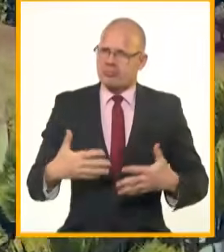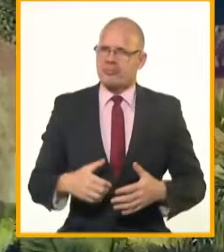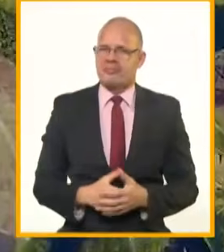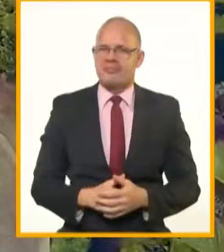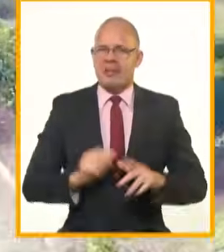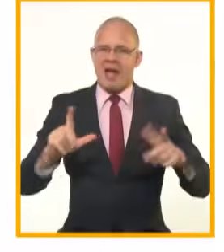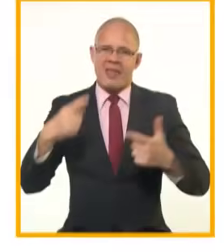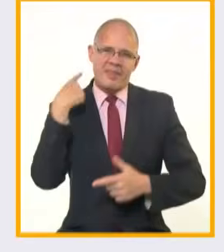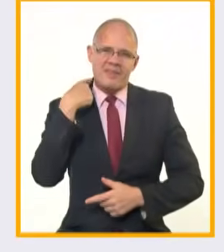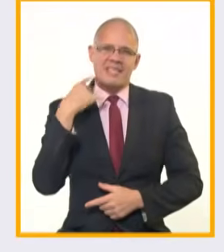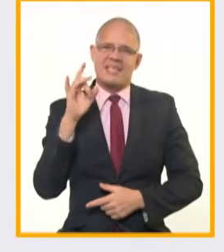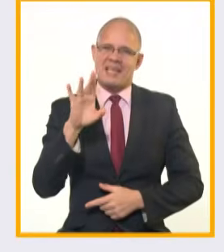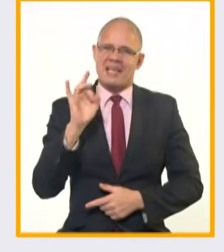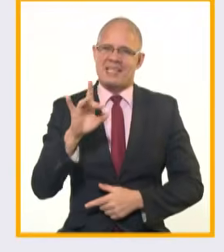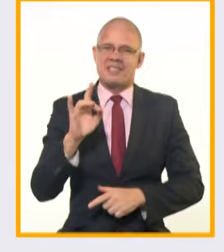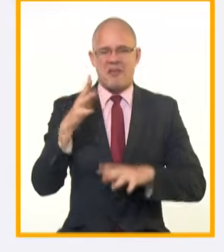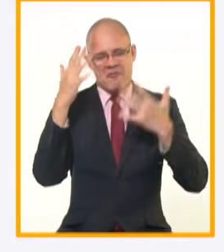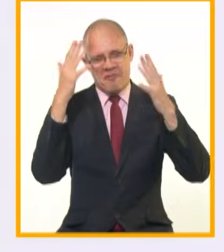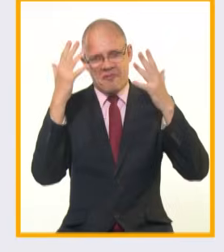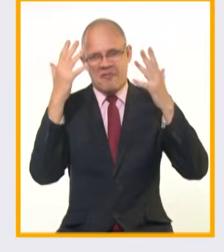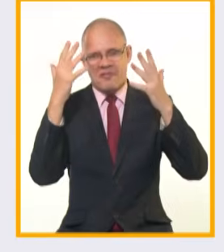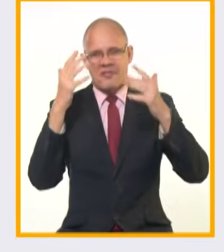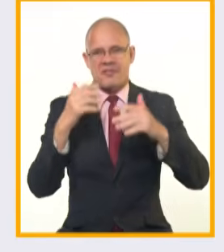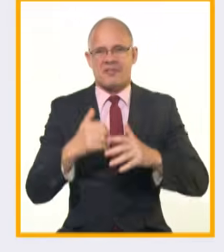¡15 años Artemisa!